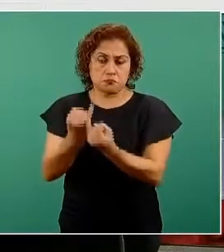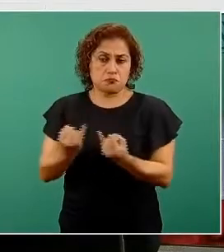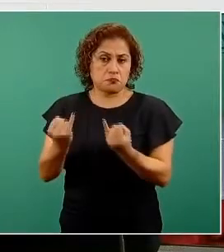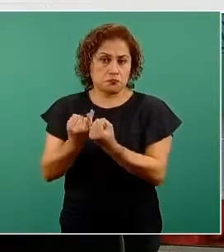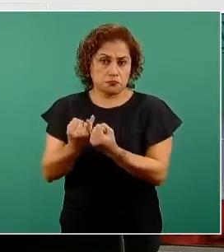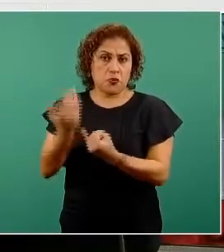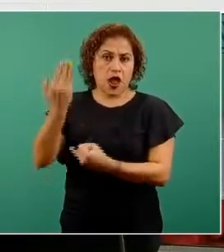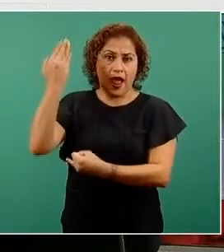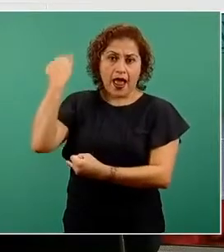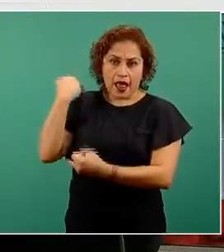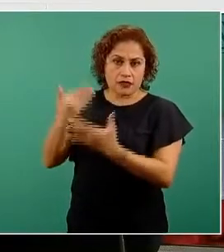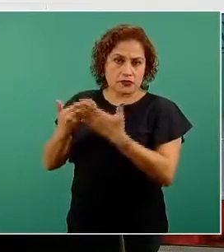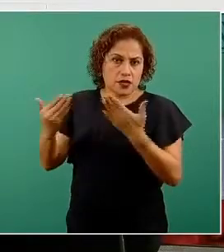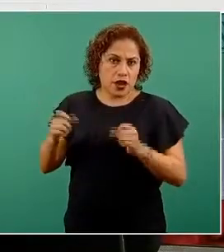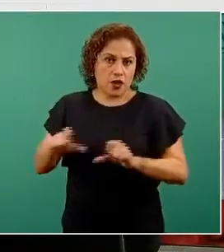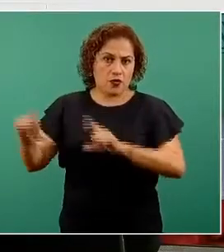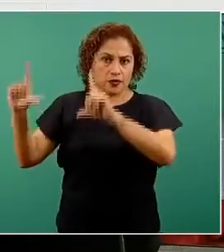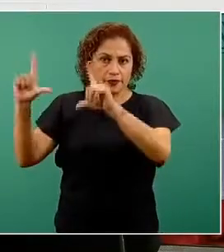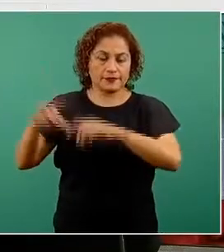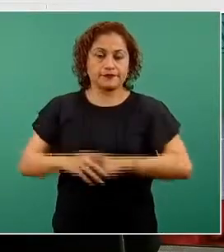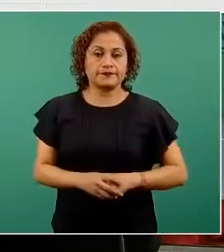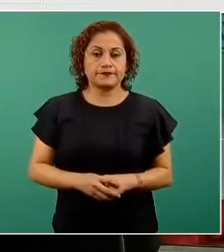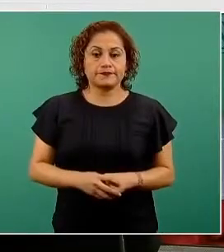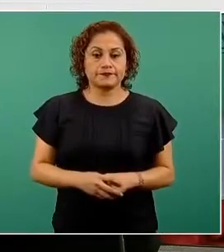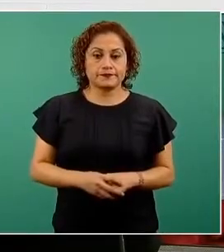de lo que hemos estado poniendo.